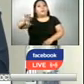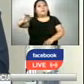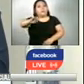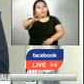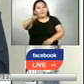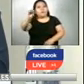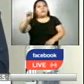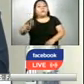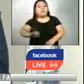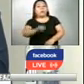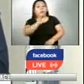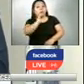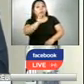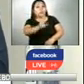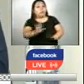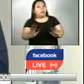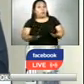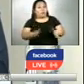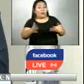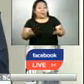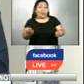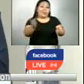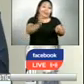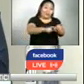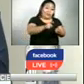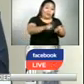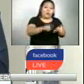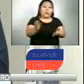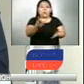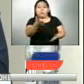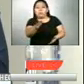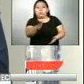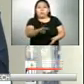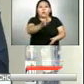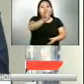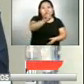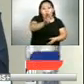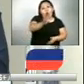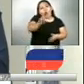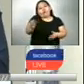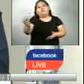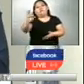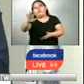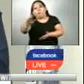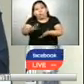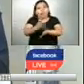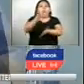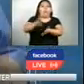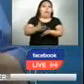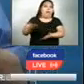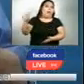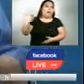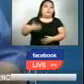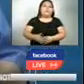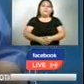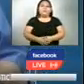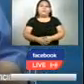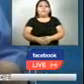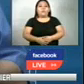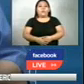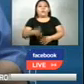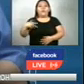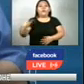66.5% sostuvo que esta nueva deuda se adquirió entre 2 a 5 veces durante el año pasado. Nosotros ya